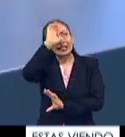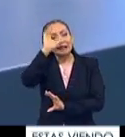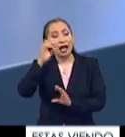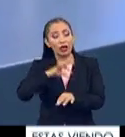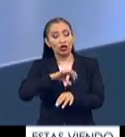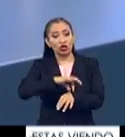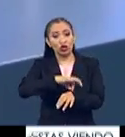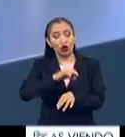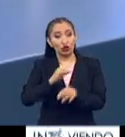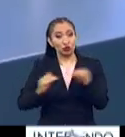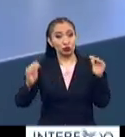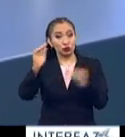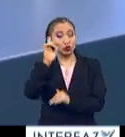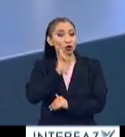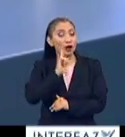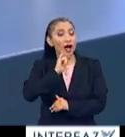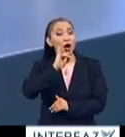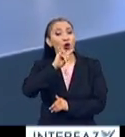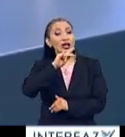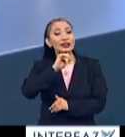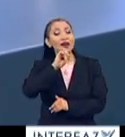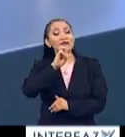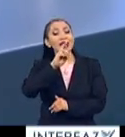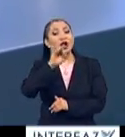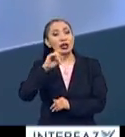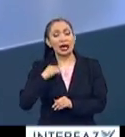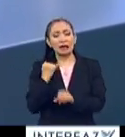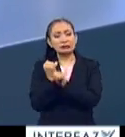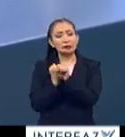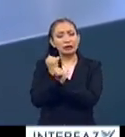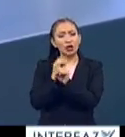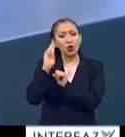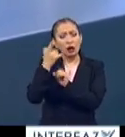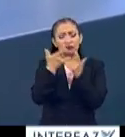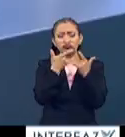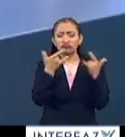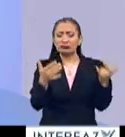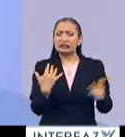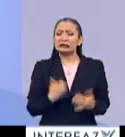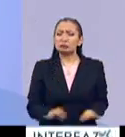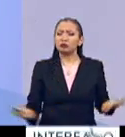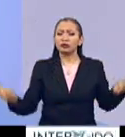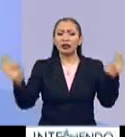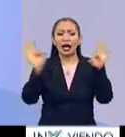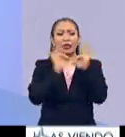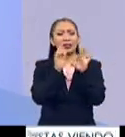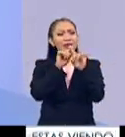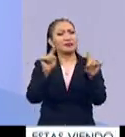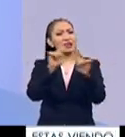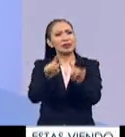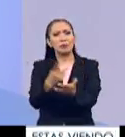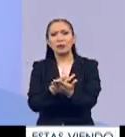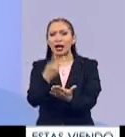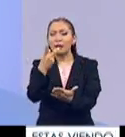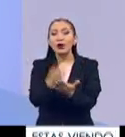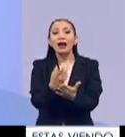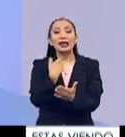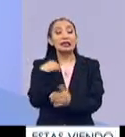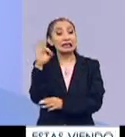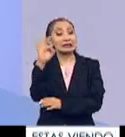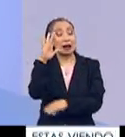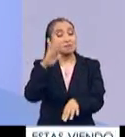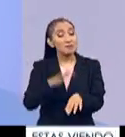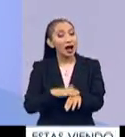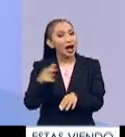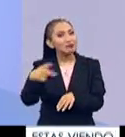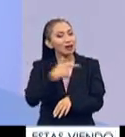doctora Julieta Fierro. Ella es investigadora en la UNAM con una trayectoria importantísima, multipremiada, pero quizá lo que